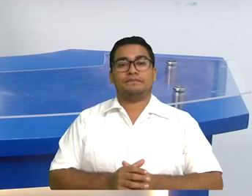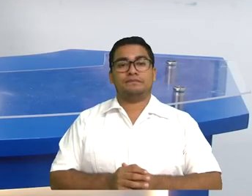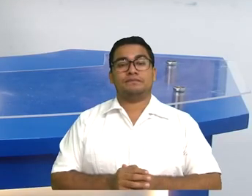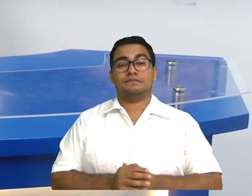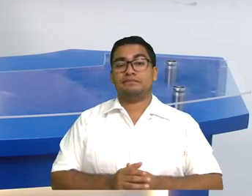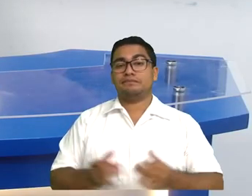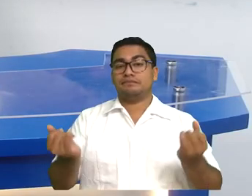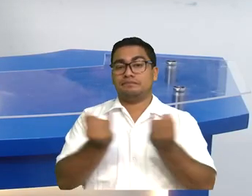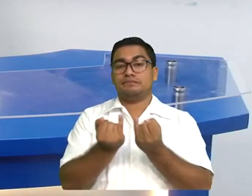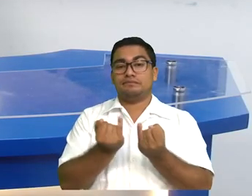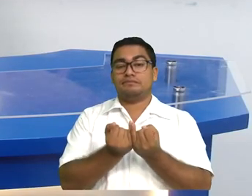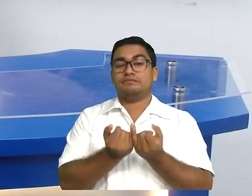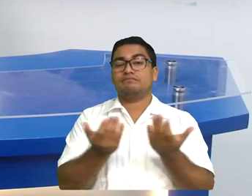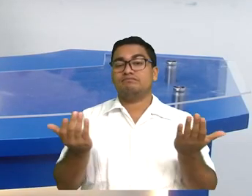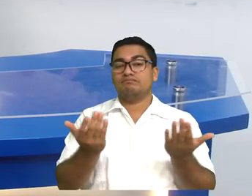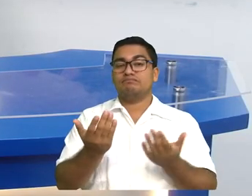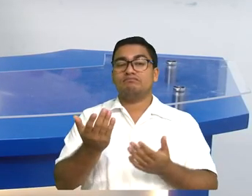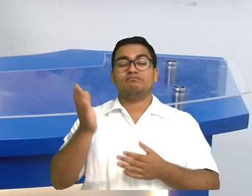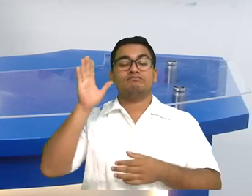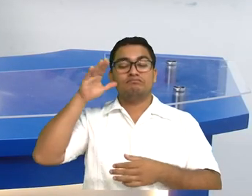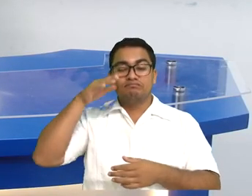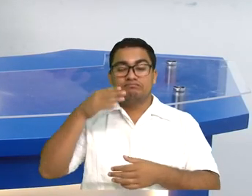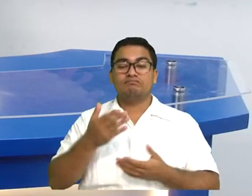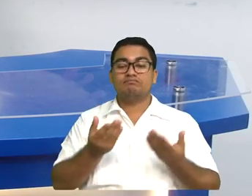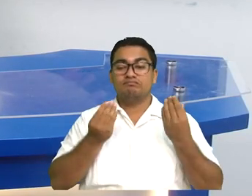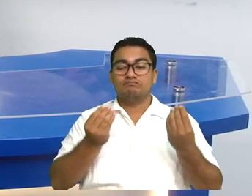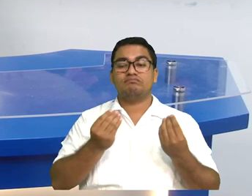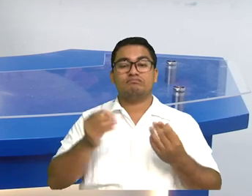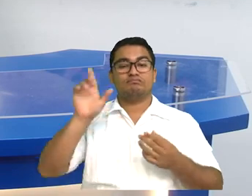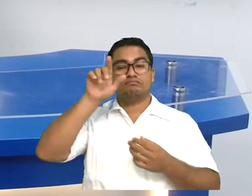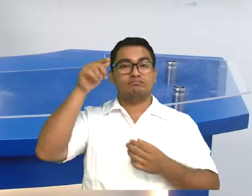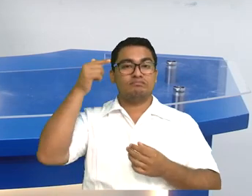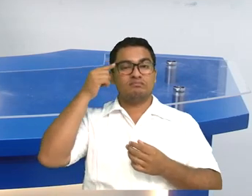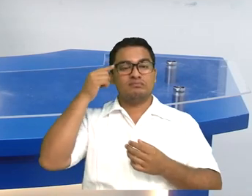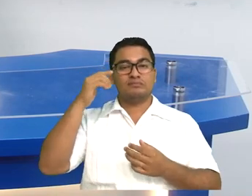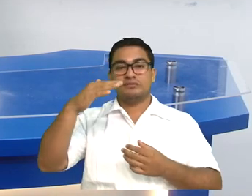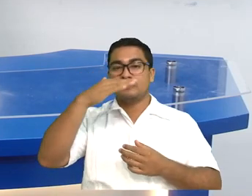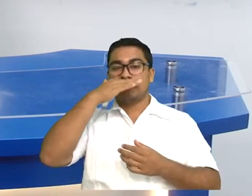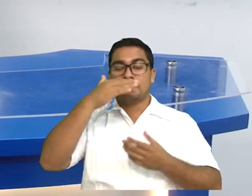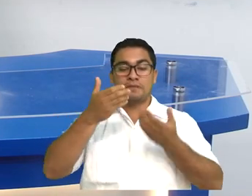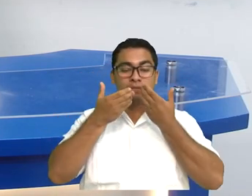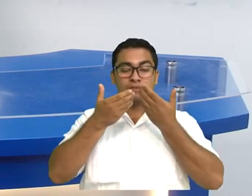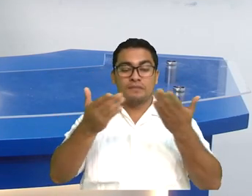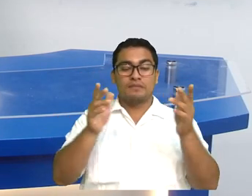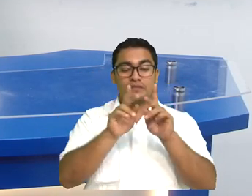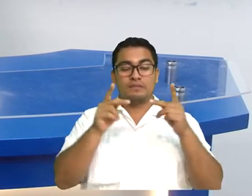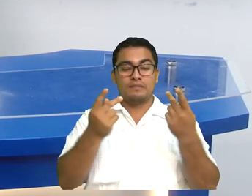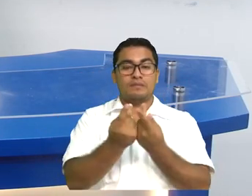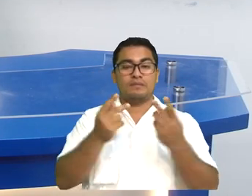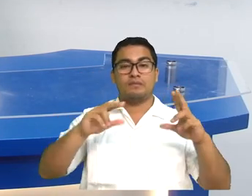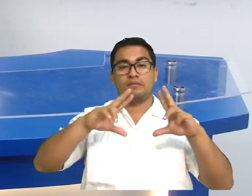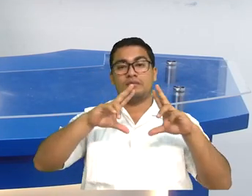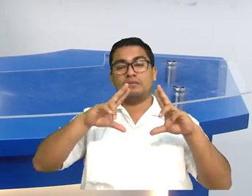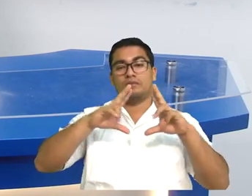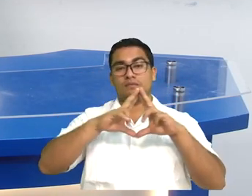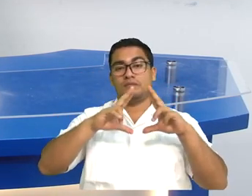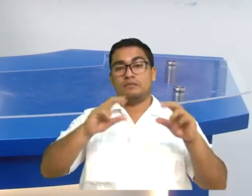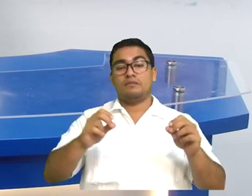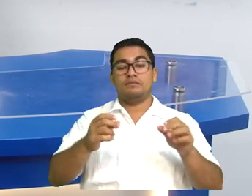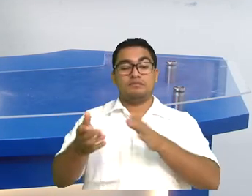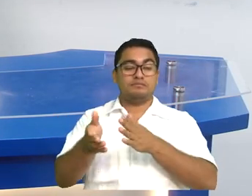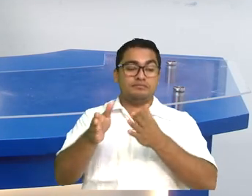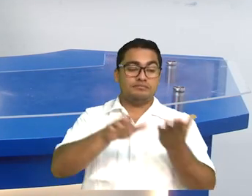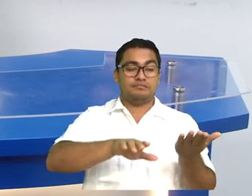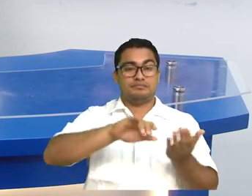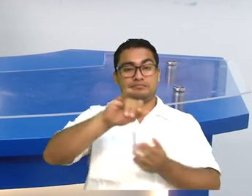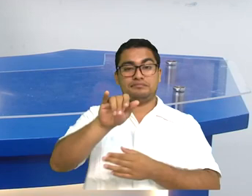De igual manera, con profunda tristeza, el gobierno sandinista informó al pueblo de Nicaragua el tránsito a otro plano de vida del compañero